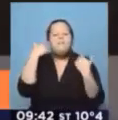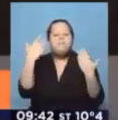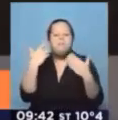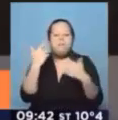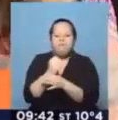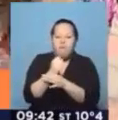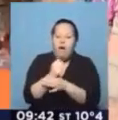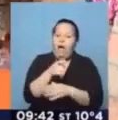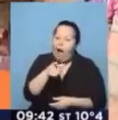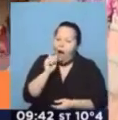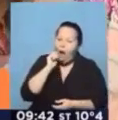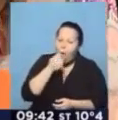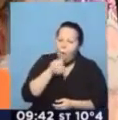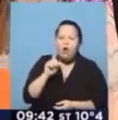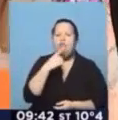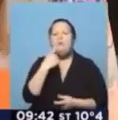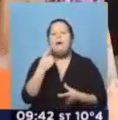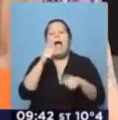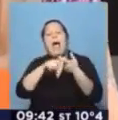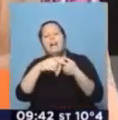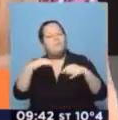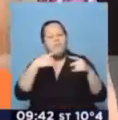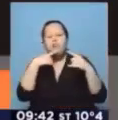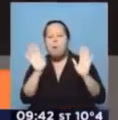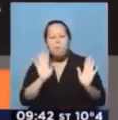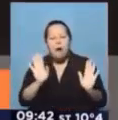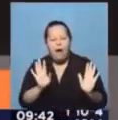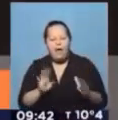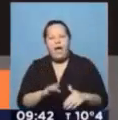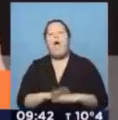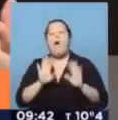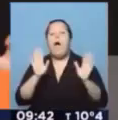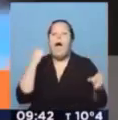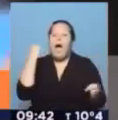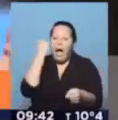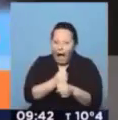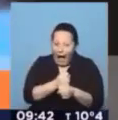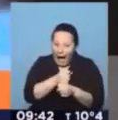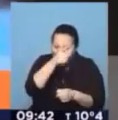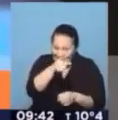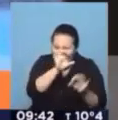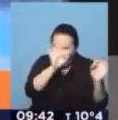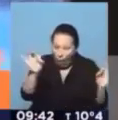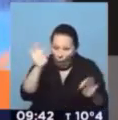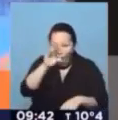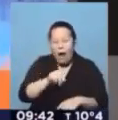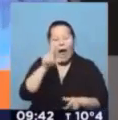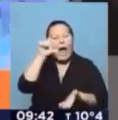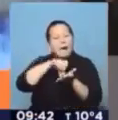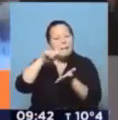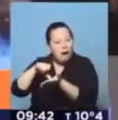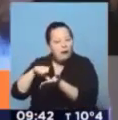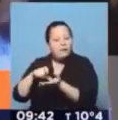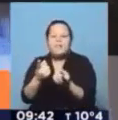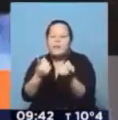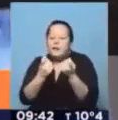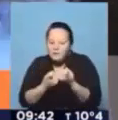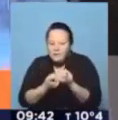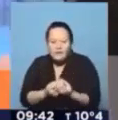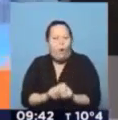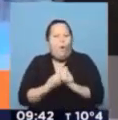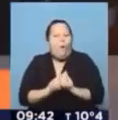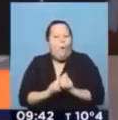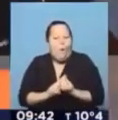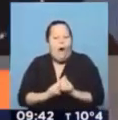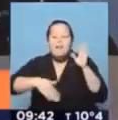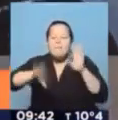tu capacidad. Qué interesante eso. Ni siquiera el estado civil. Bueno, hasta que lleguemos a eso, hay países en los que necesitamos. ¿Cuáles